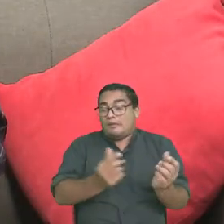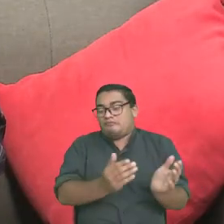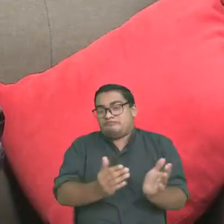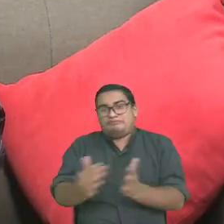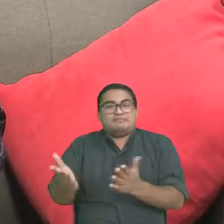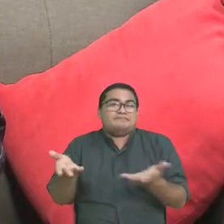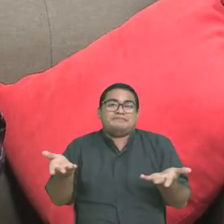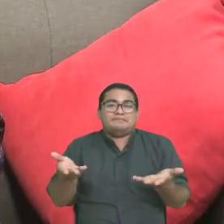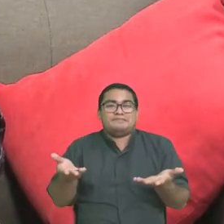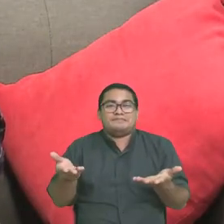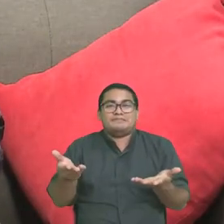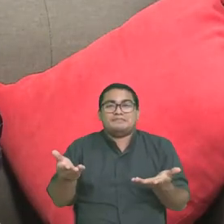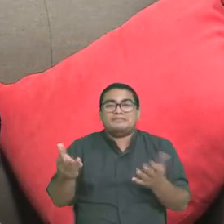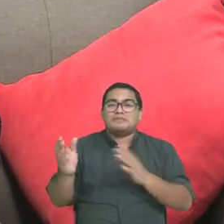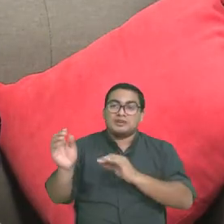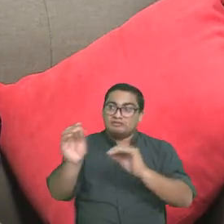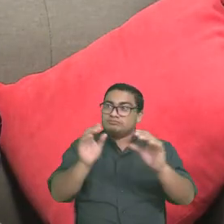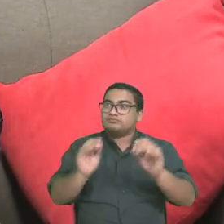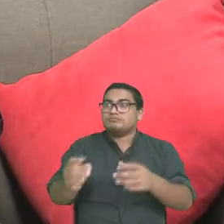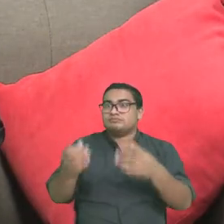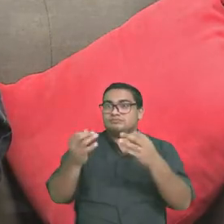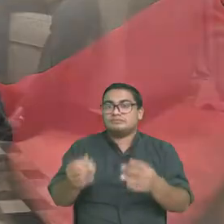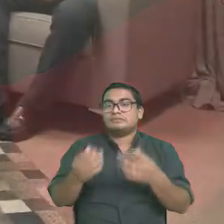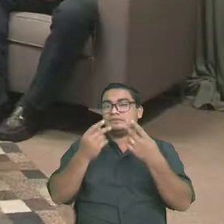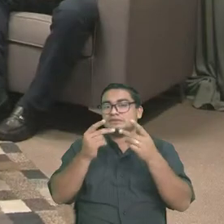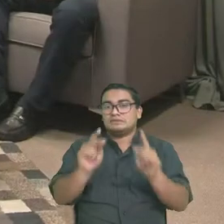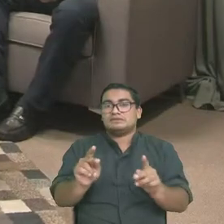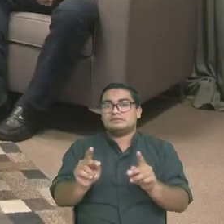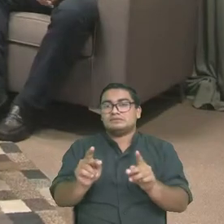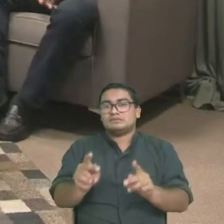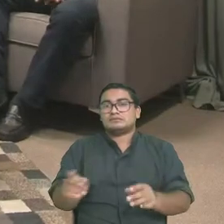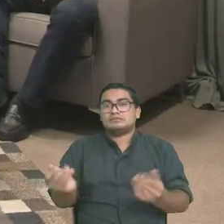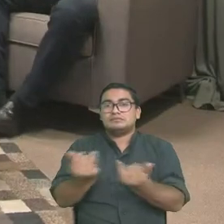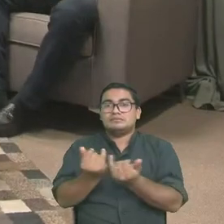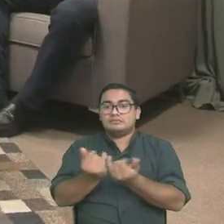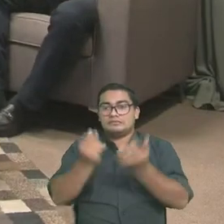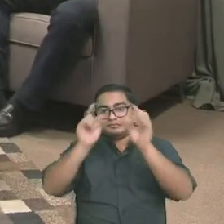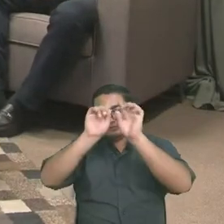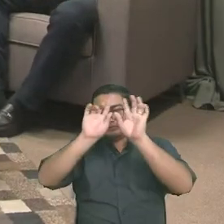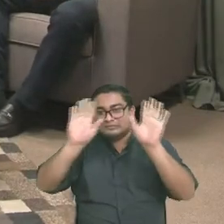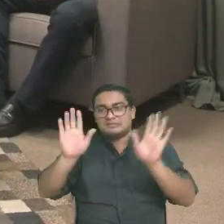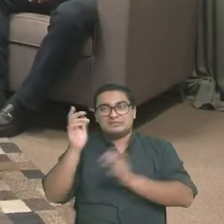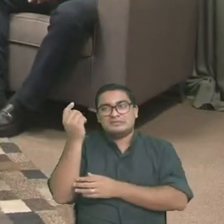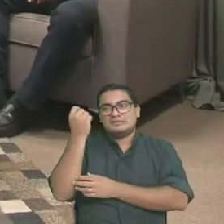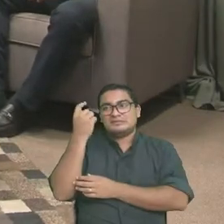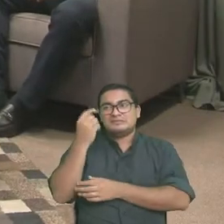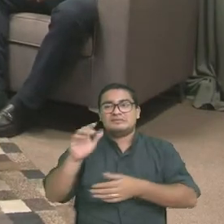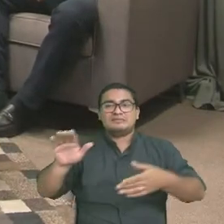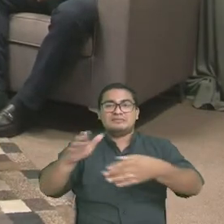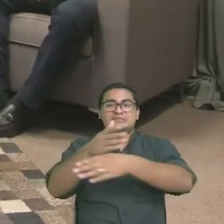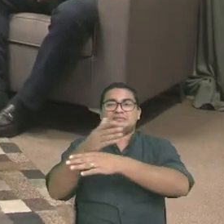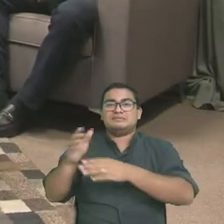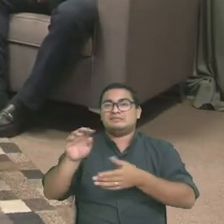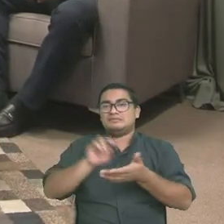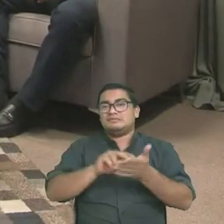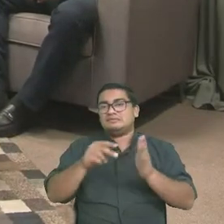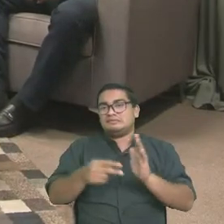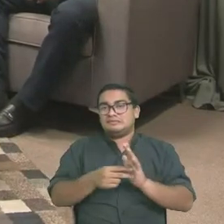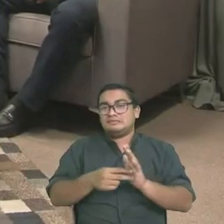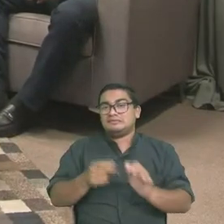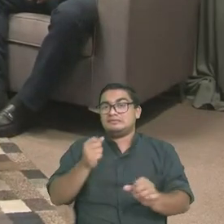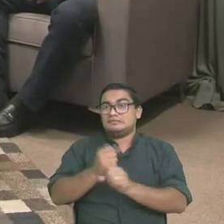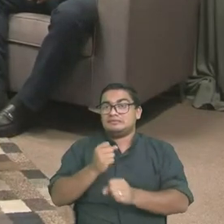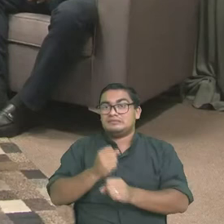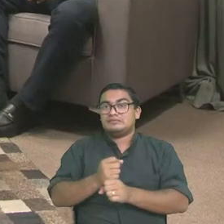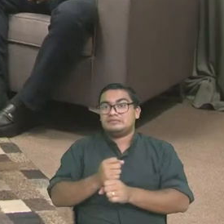duda alguna. Una conversación muy amena, pero también muy clara para entender las dimensiones de lo que significa la gestión. Y